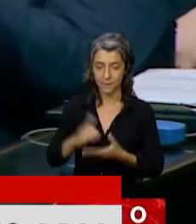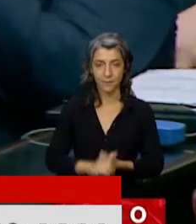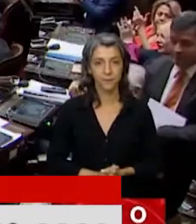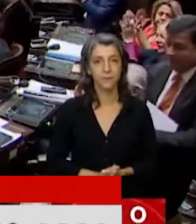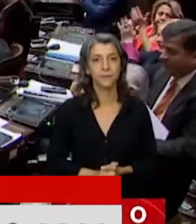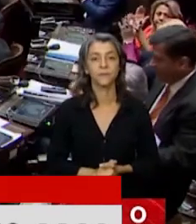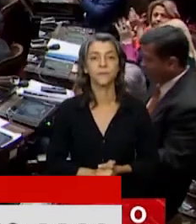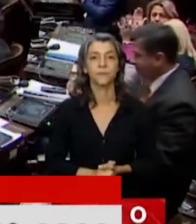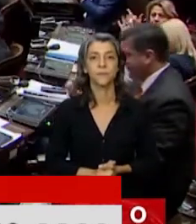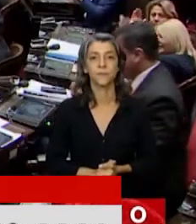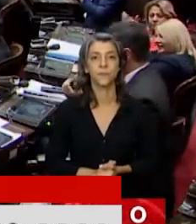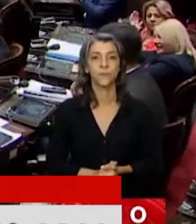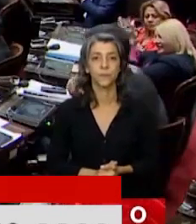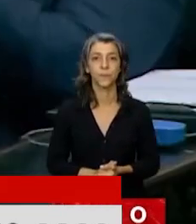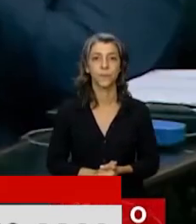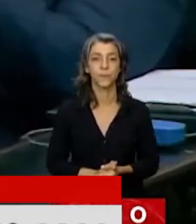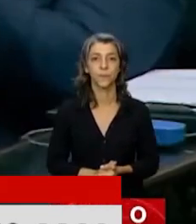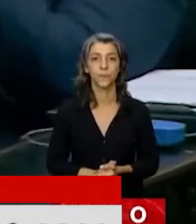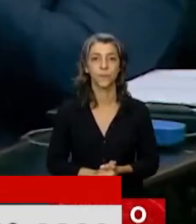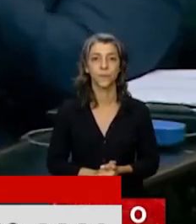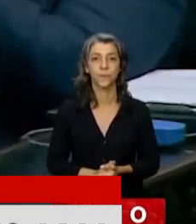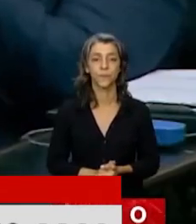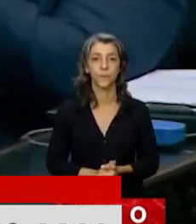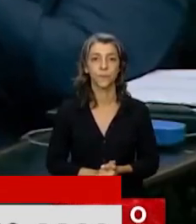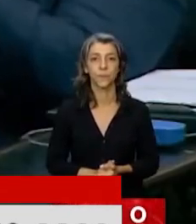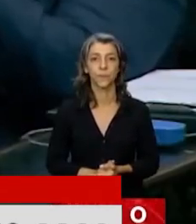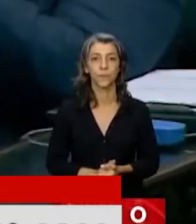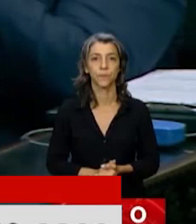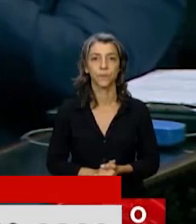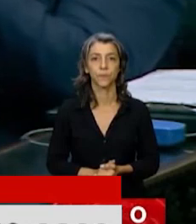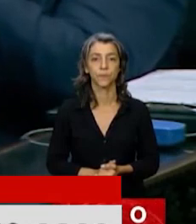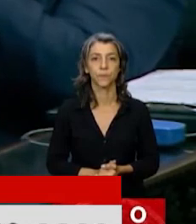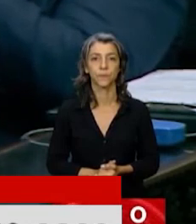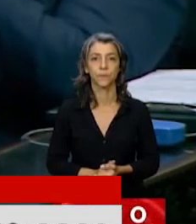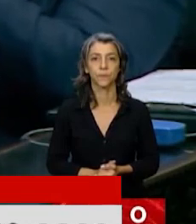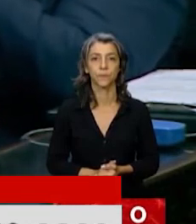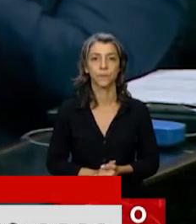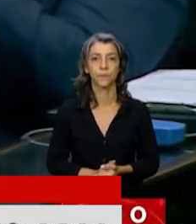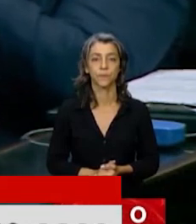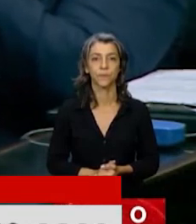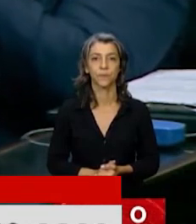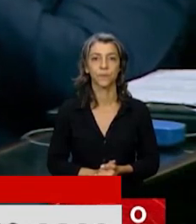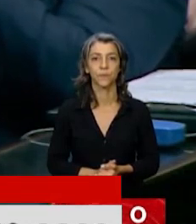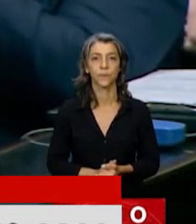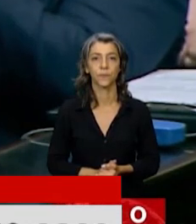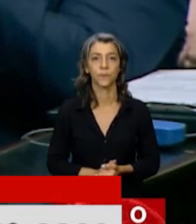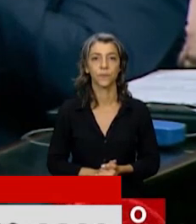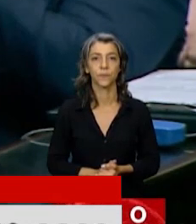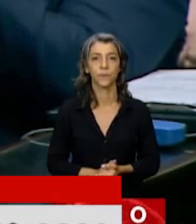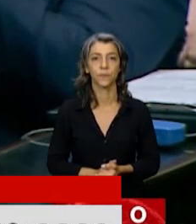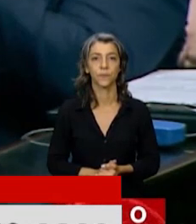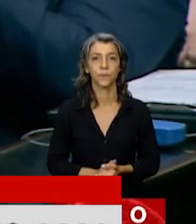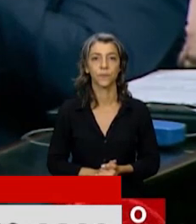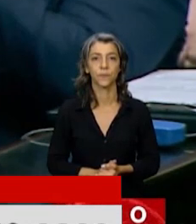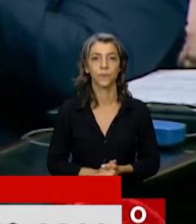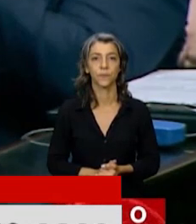negociaciones intensas, muy intensas, para lograr la aprobación del presupuesto. El gobierno tiene un presupuesto,